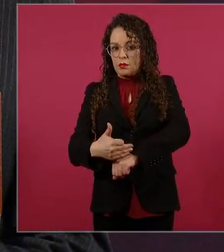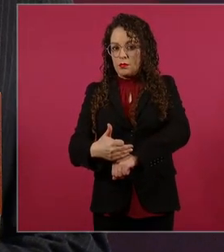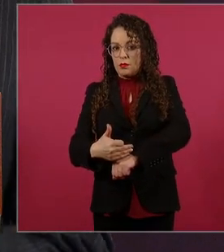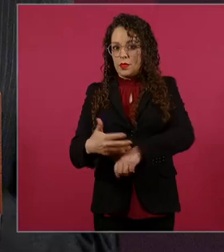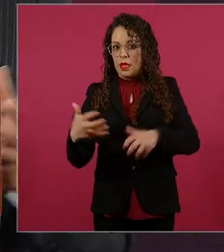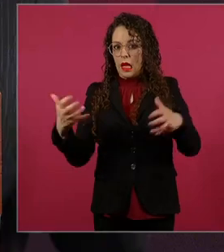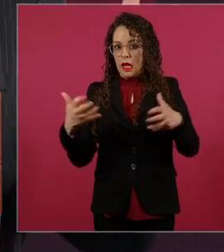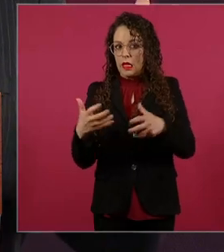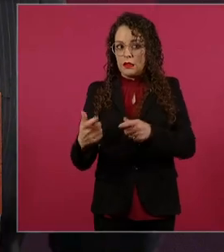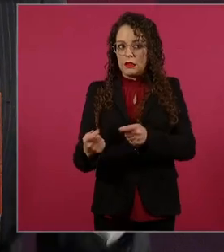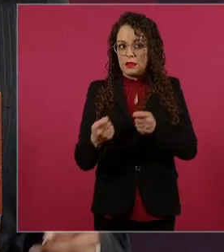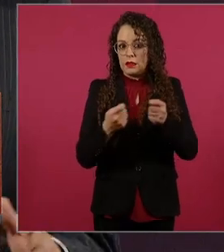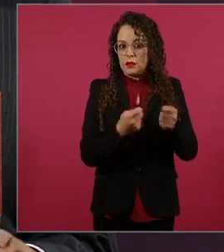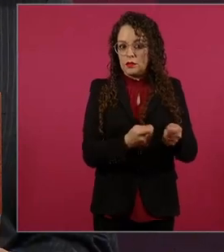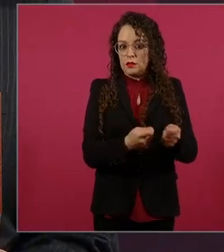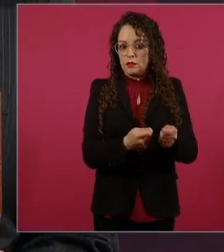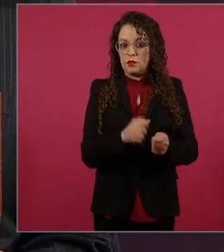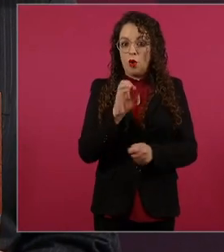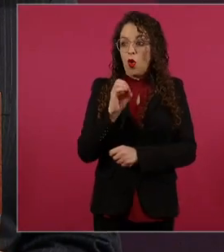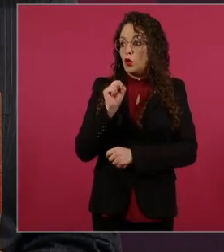lo que estaba entregando